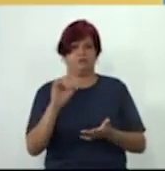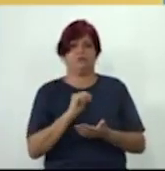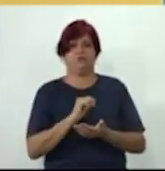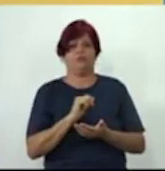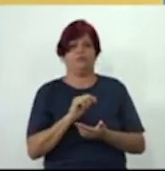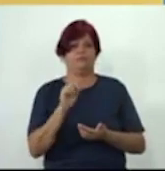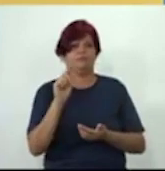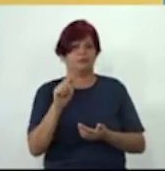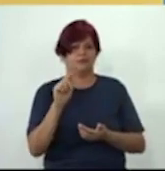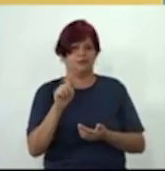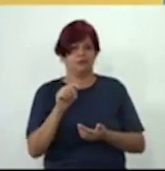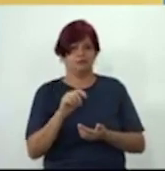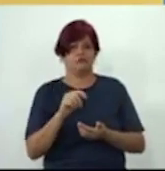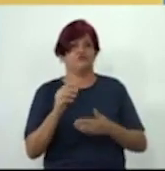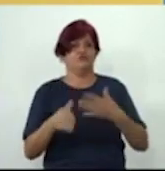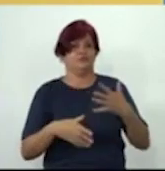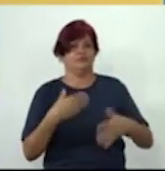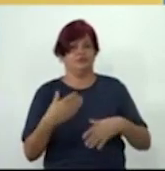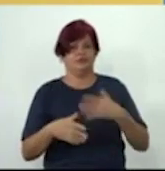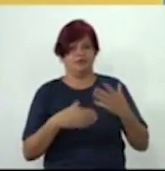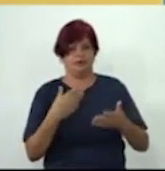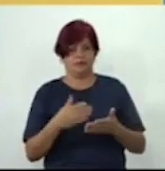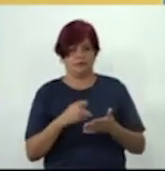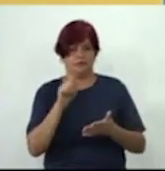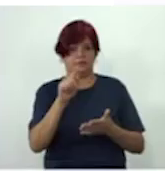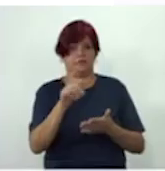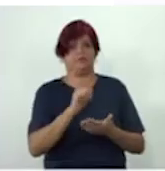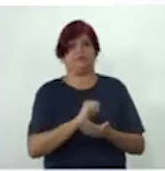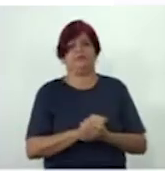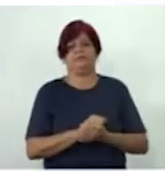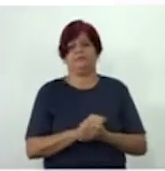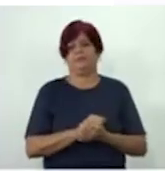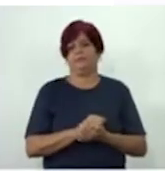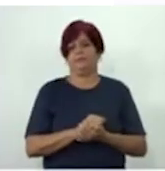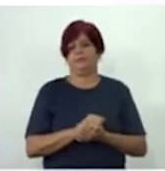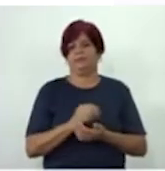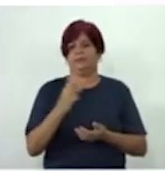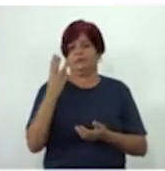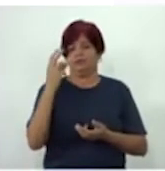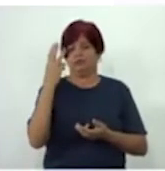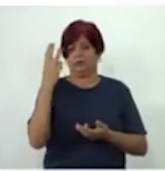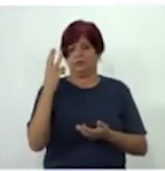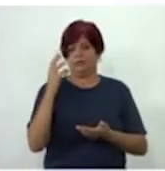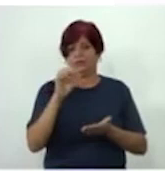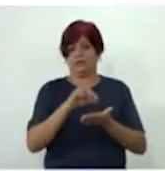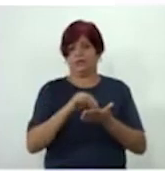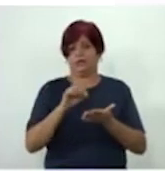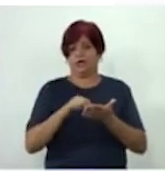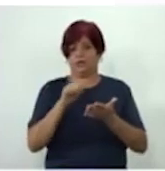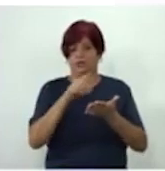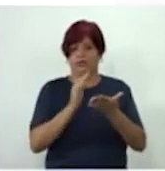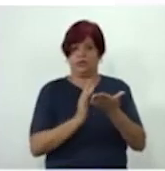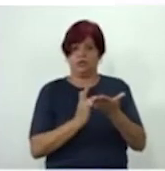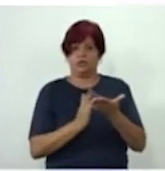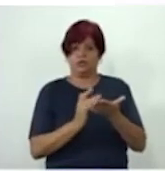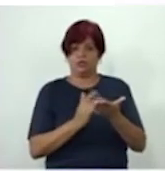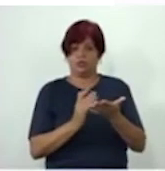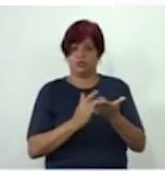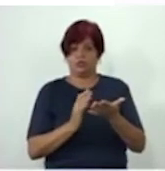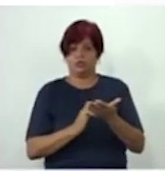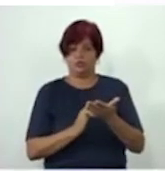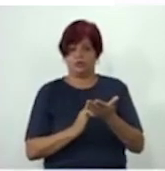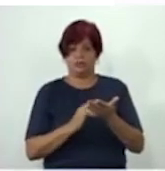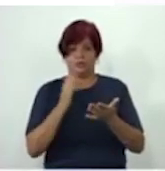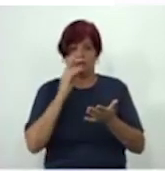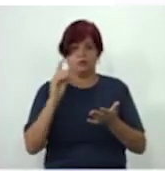Estos son los ejercicios que aparecen. El número 3, calcula en tu libreta, basándote en los